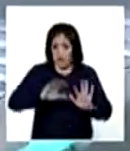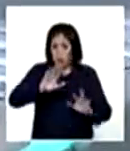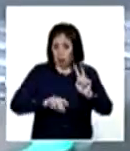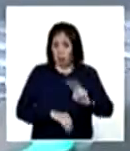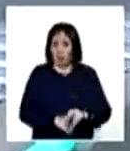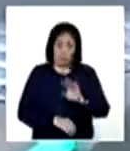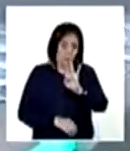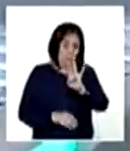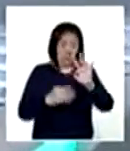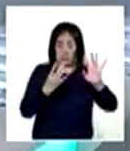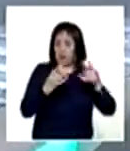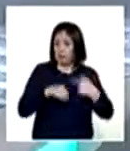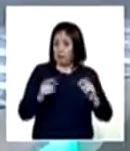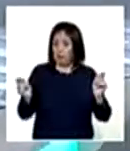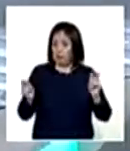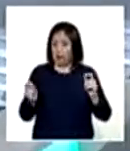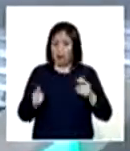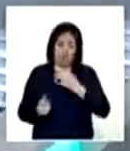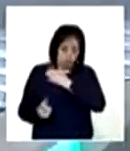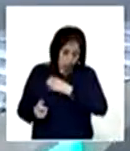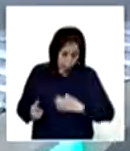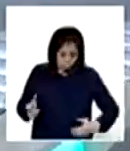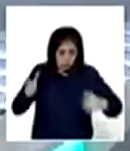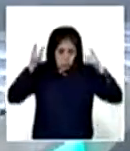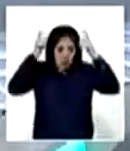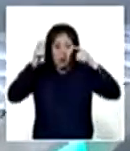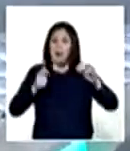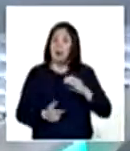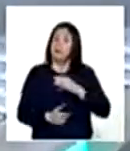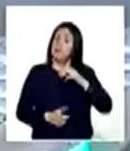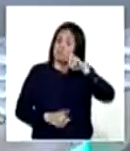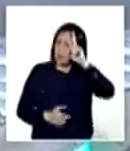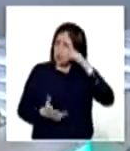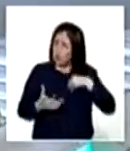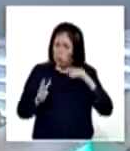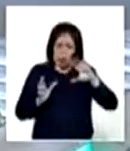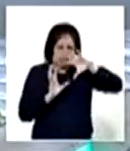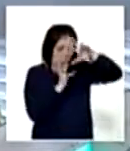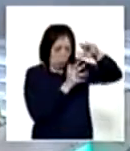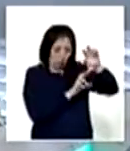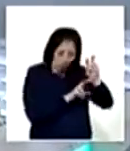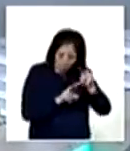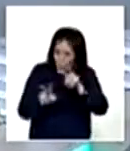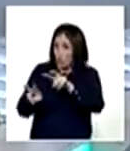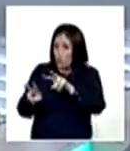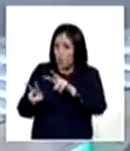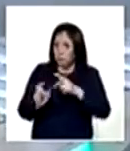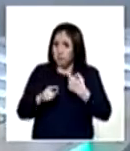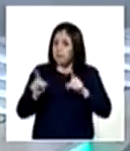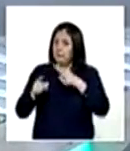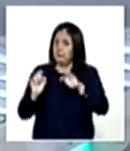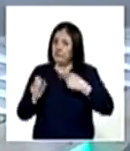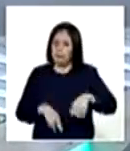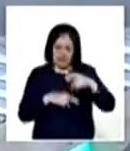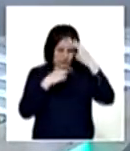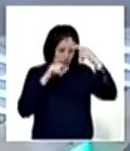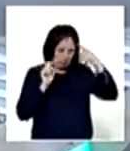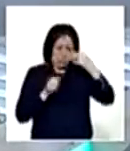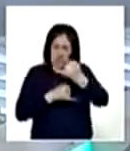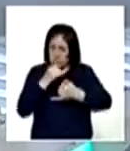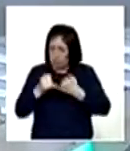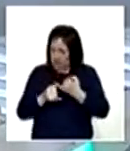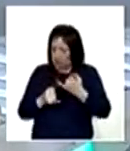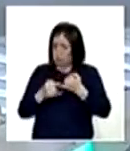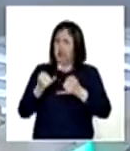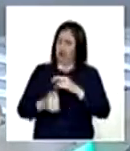Y el certamen Miss Perú que transmitió Latina acaparó literalmente la atención mundial. Y es por esto que diversos medios internacionales han quedado sorprendidos